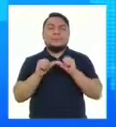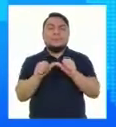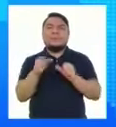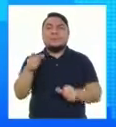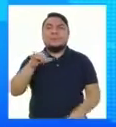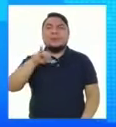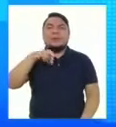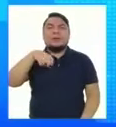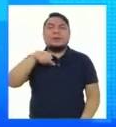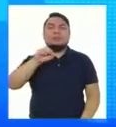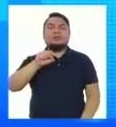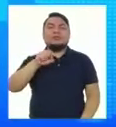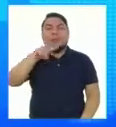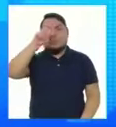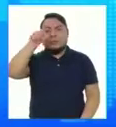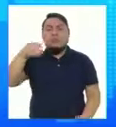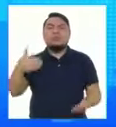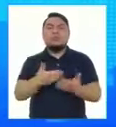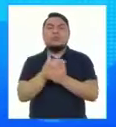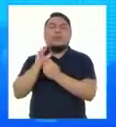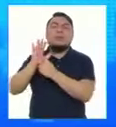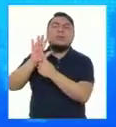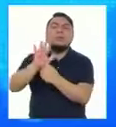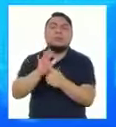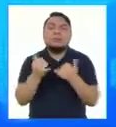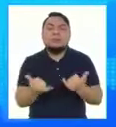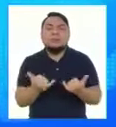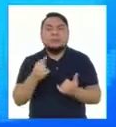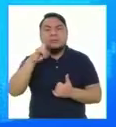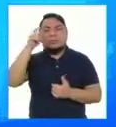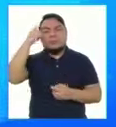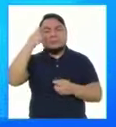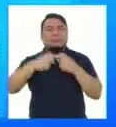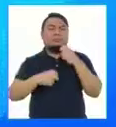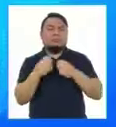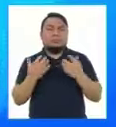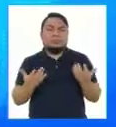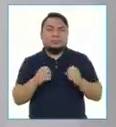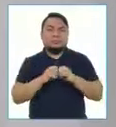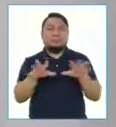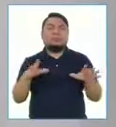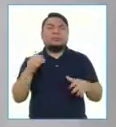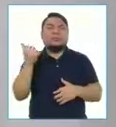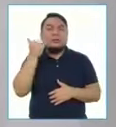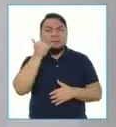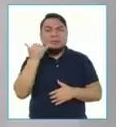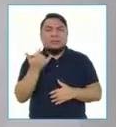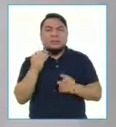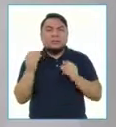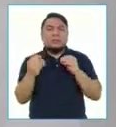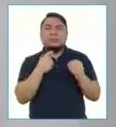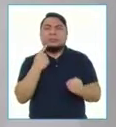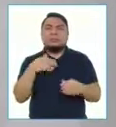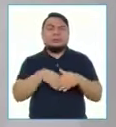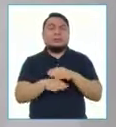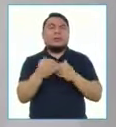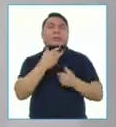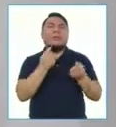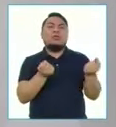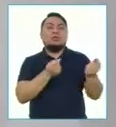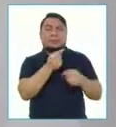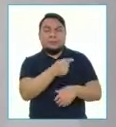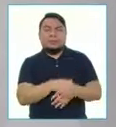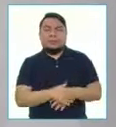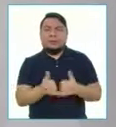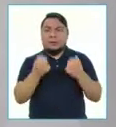que Ipsos Perú ha publicado una nueva encuesta referida a la actual crisis política tras la difusión de audios grabados dentro de Palacio de Gobierno. Y vamos a